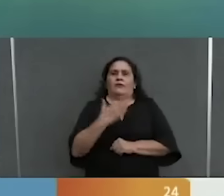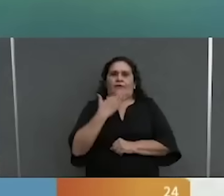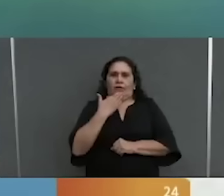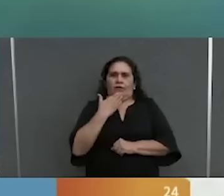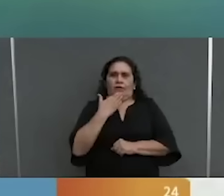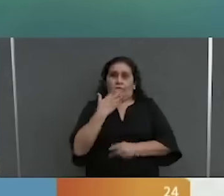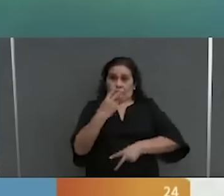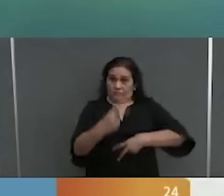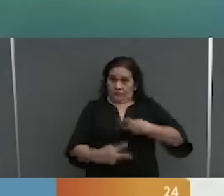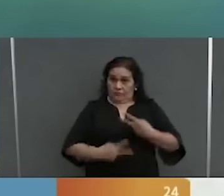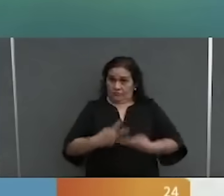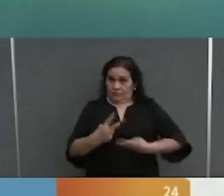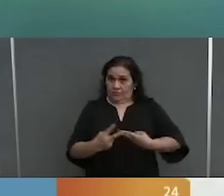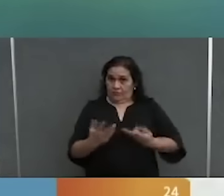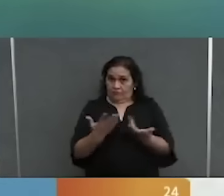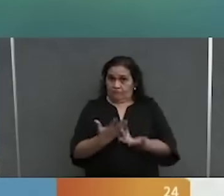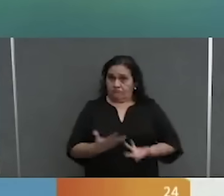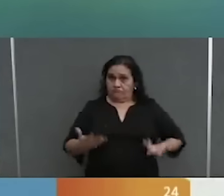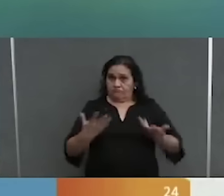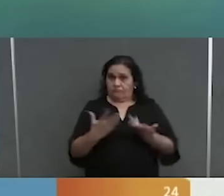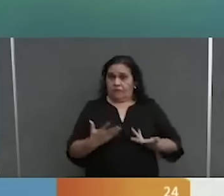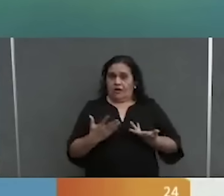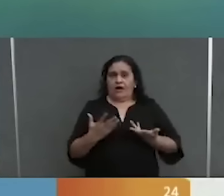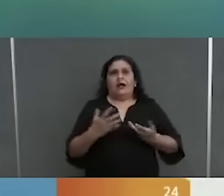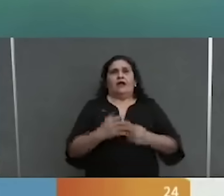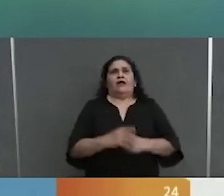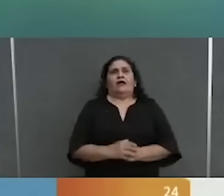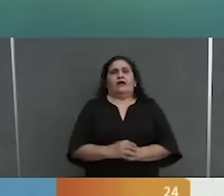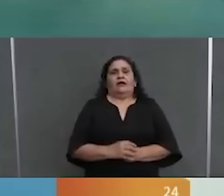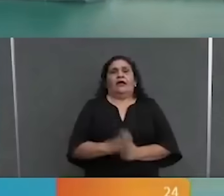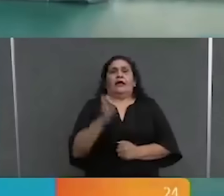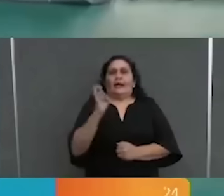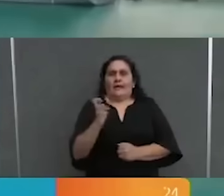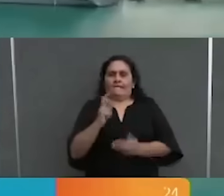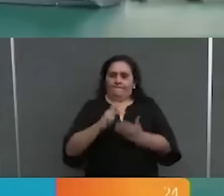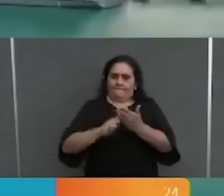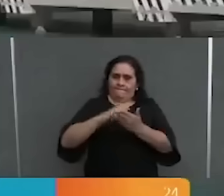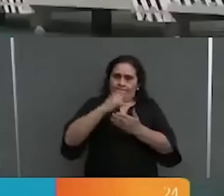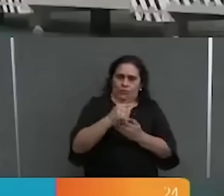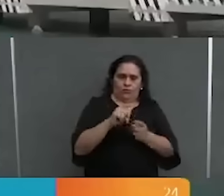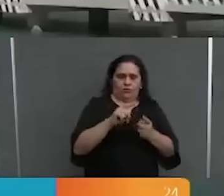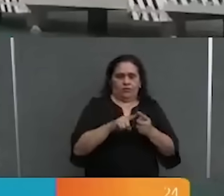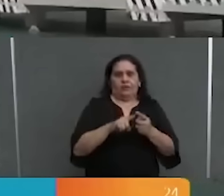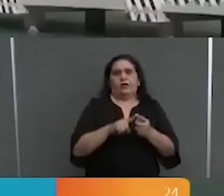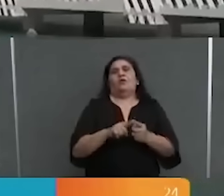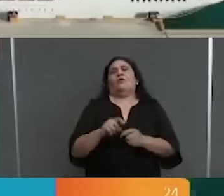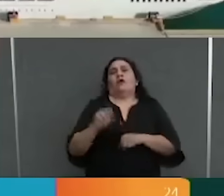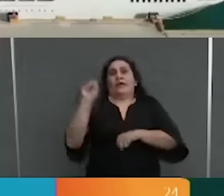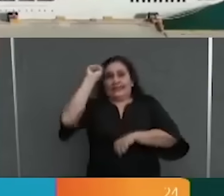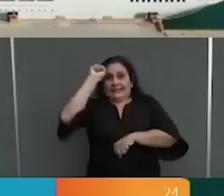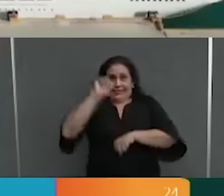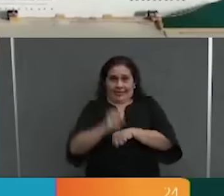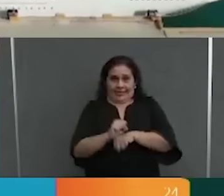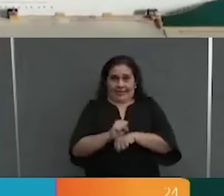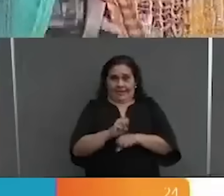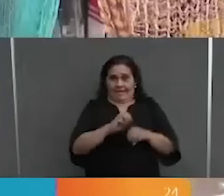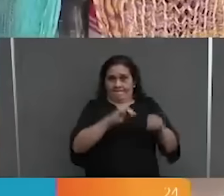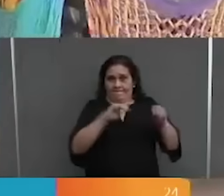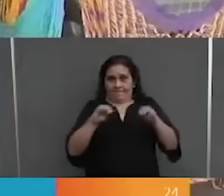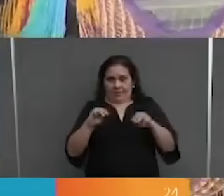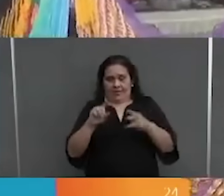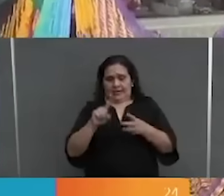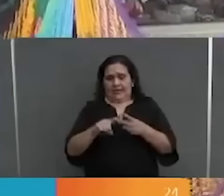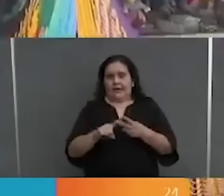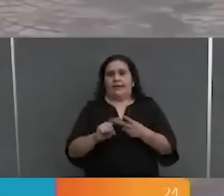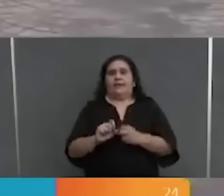Y bueno, aquí le quiero decir que el proyecto que tenemos, que hemos trabajado entre la Secretaría de la Marina y el gobierno del estado, es un proyecto